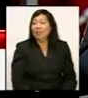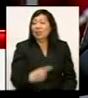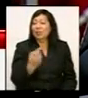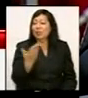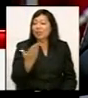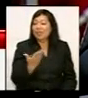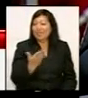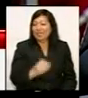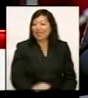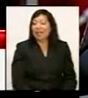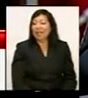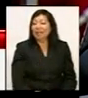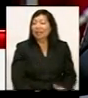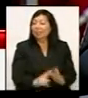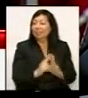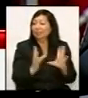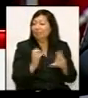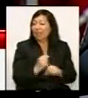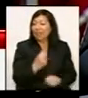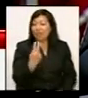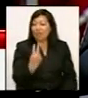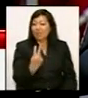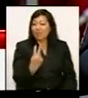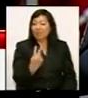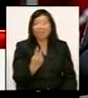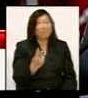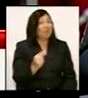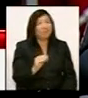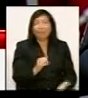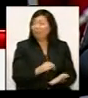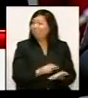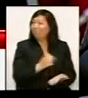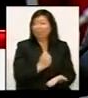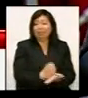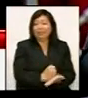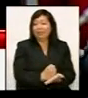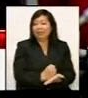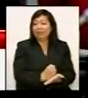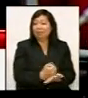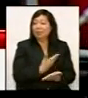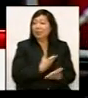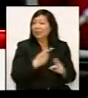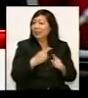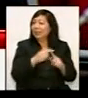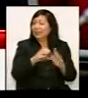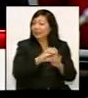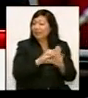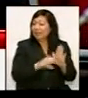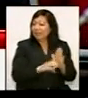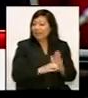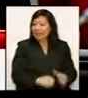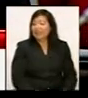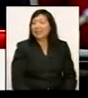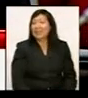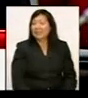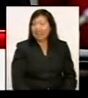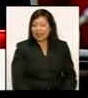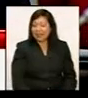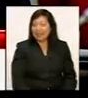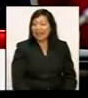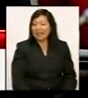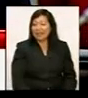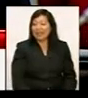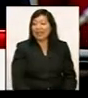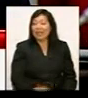solamente la resumimos en dos. No está probado que el presidente del Tribunal Constitucional de ese entonces, el doctor Óscar Rubio